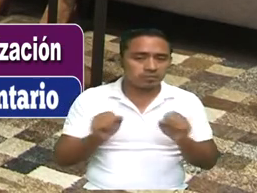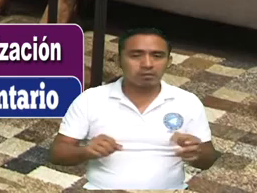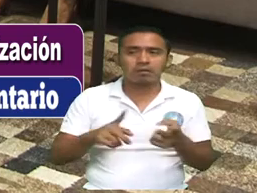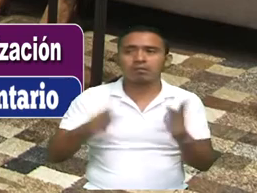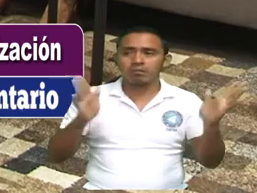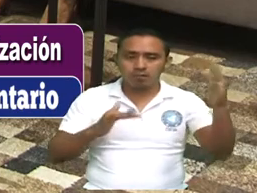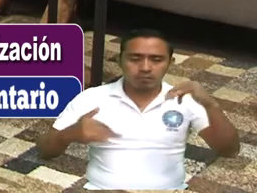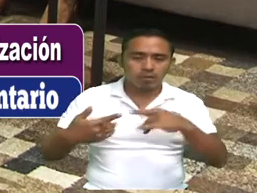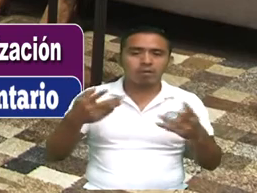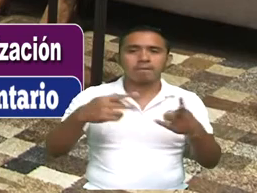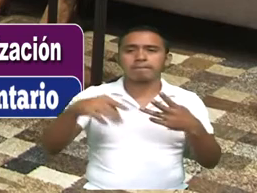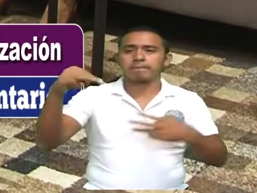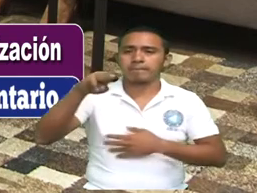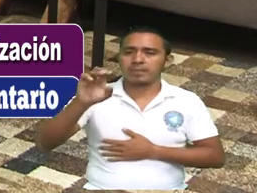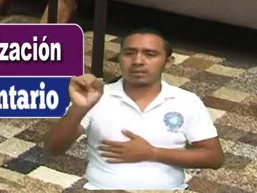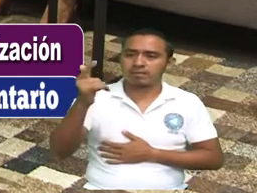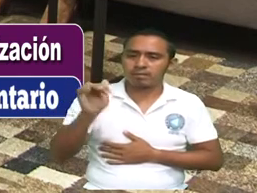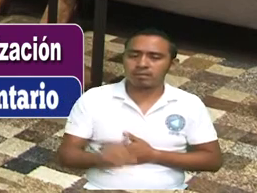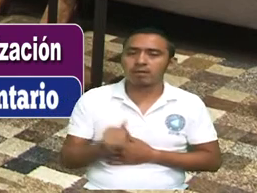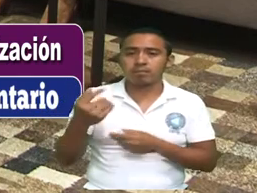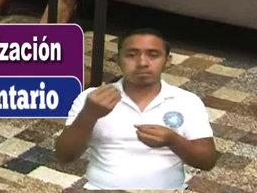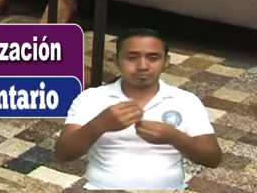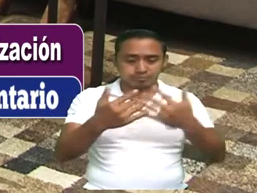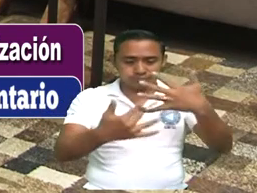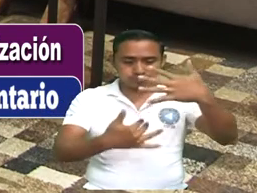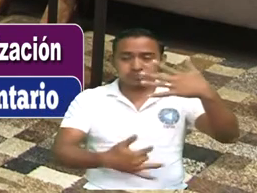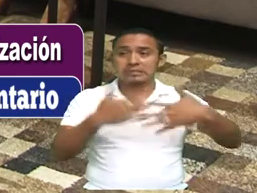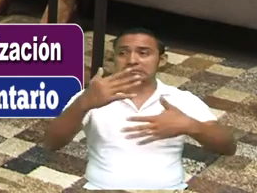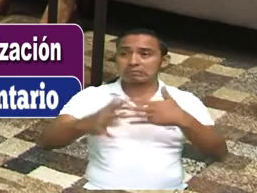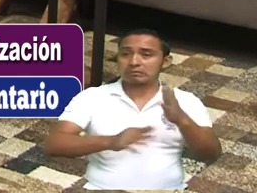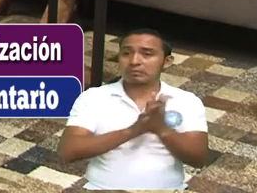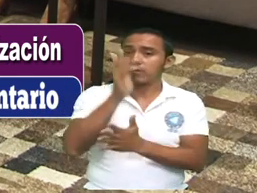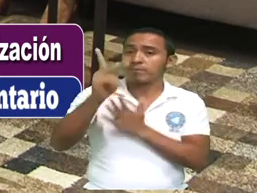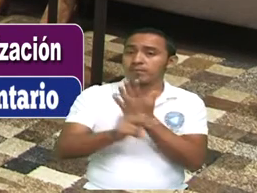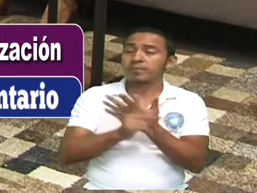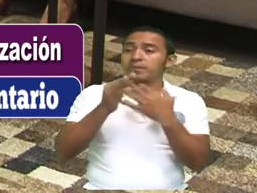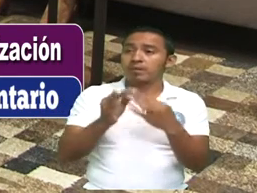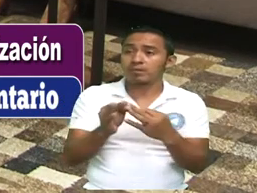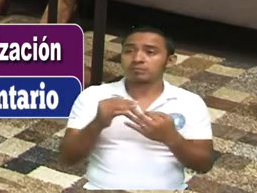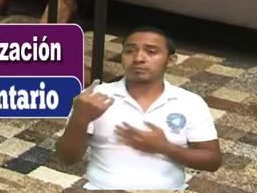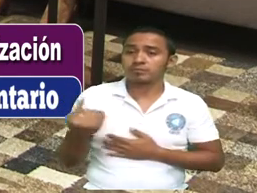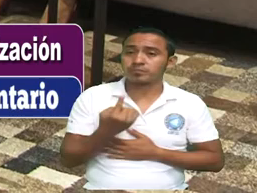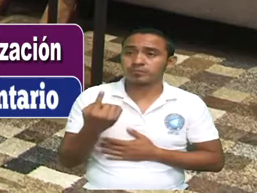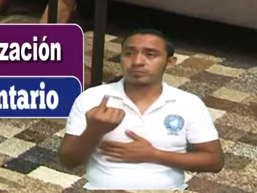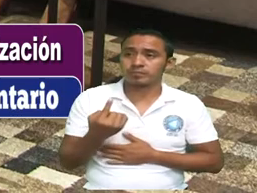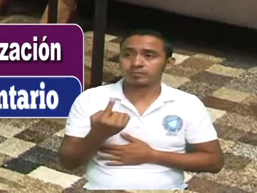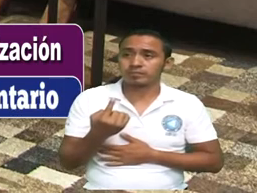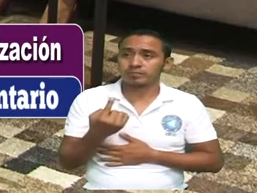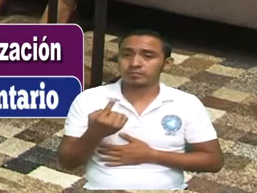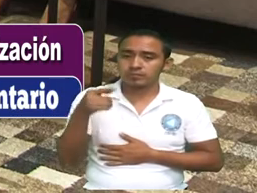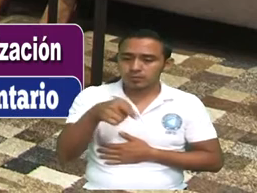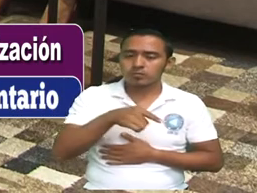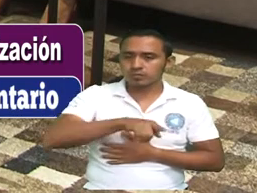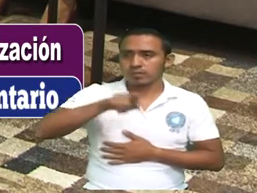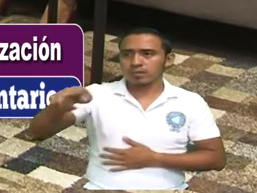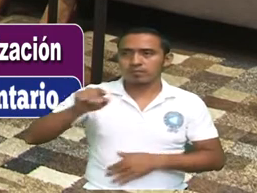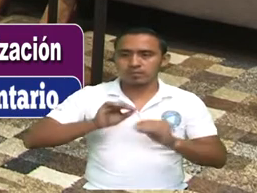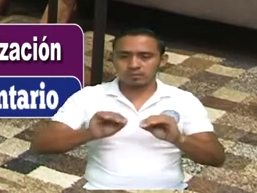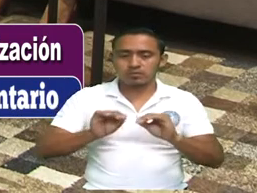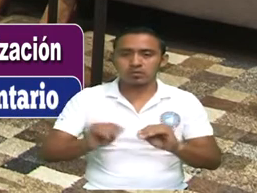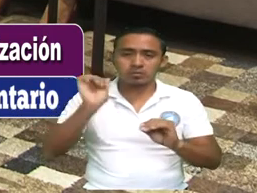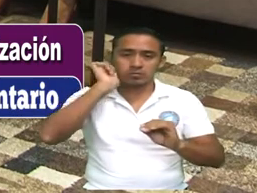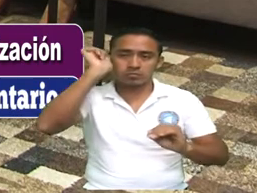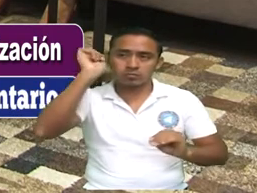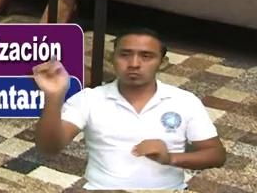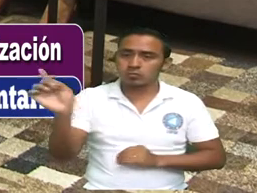diplomados, maestrías. Es decir, hay todo un programa completo que no solo te viene a decir vamos a educar a los adultos,